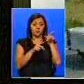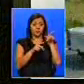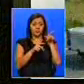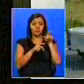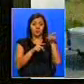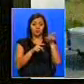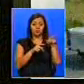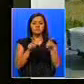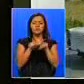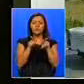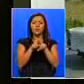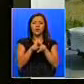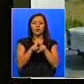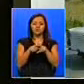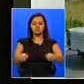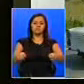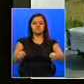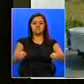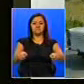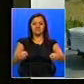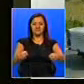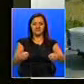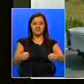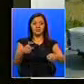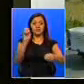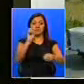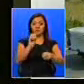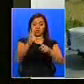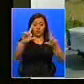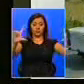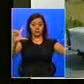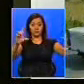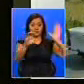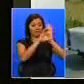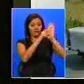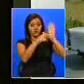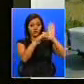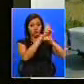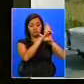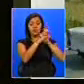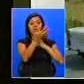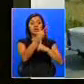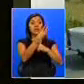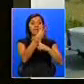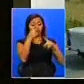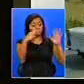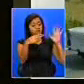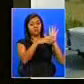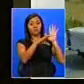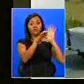hecho una carreta de esa naturaleza, pero esa foto, de lo que vemos en el internet, yo no puedo garantizarlo, pero esa